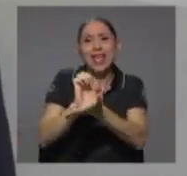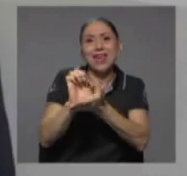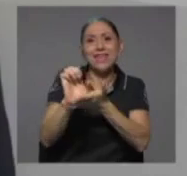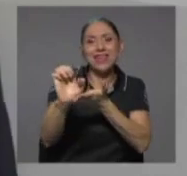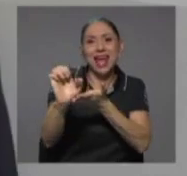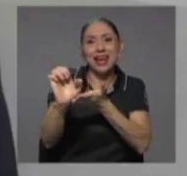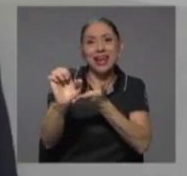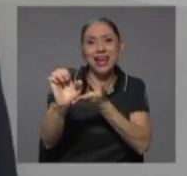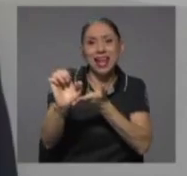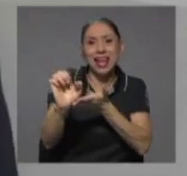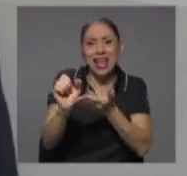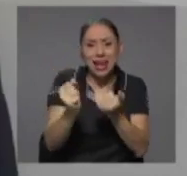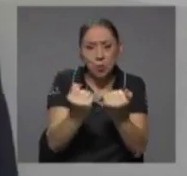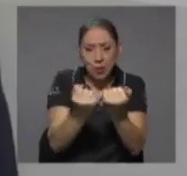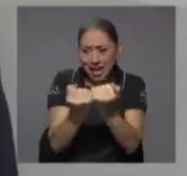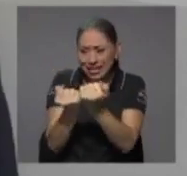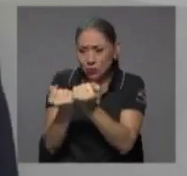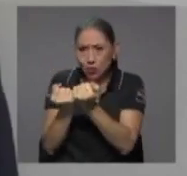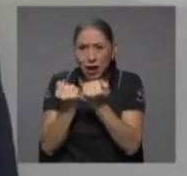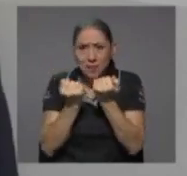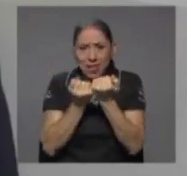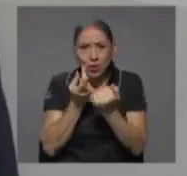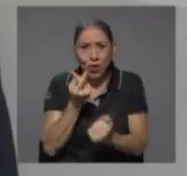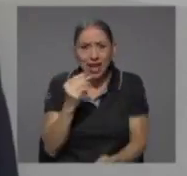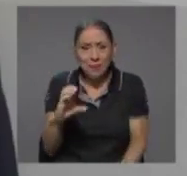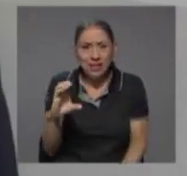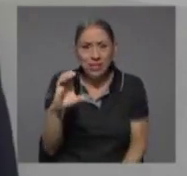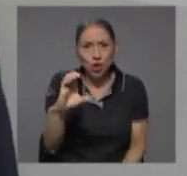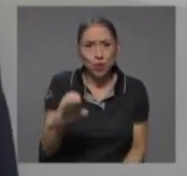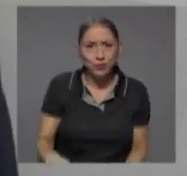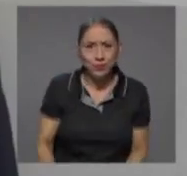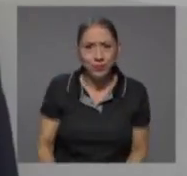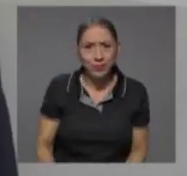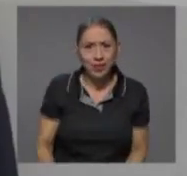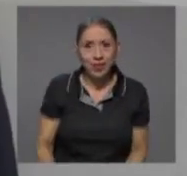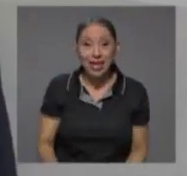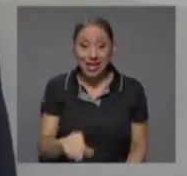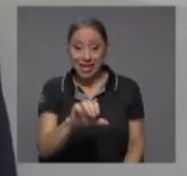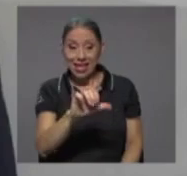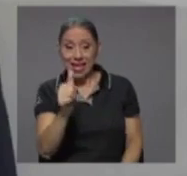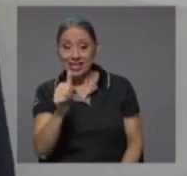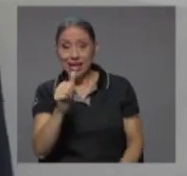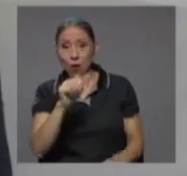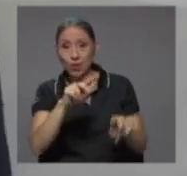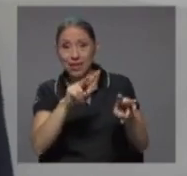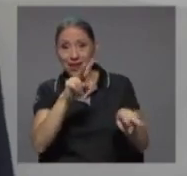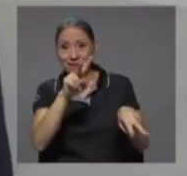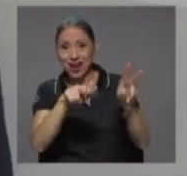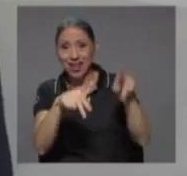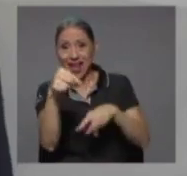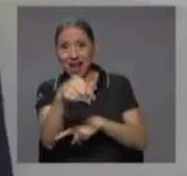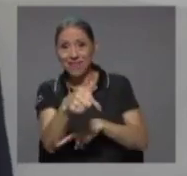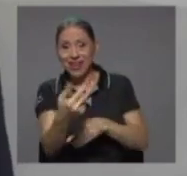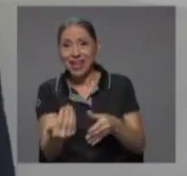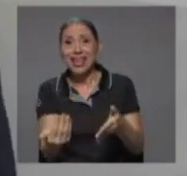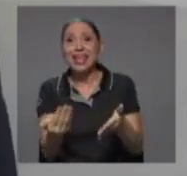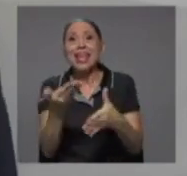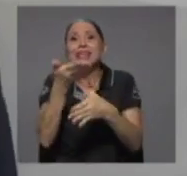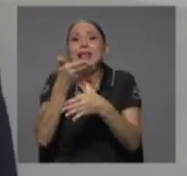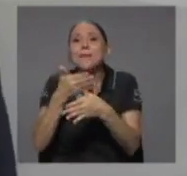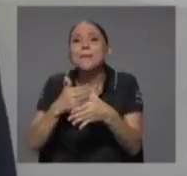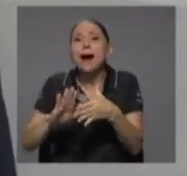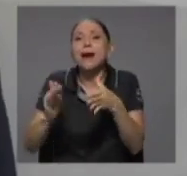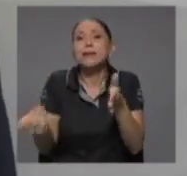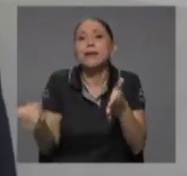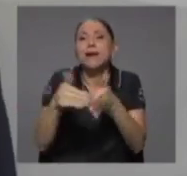de la inversión y que esa otra variable, ¿verdad? Que es la parte de la reactivación de la economía,